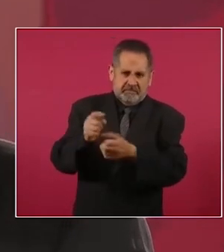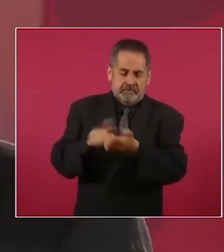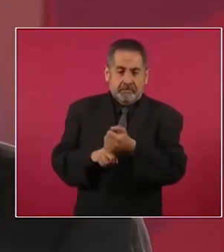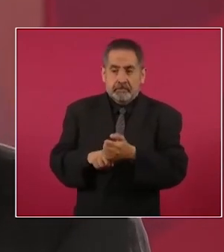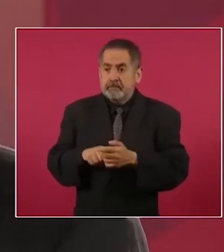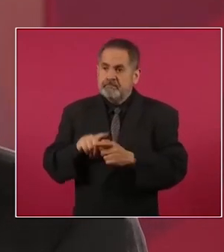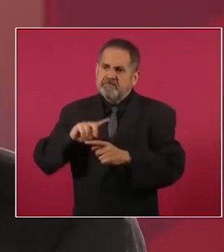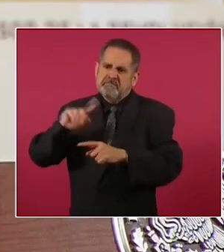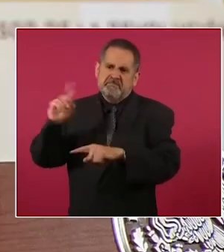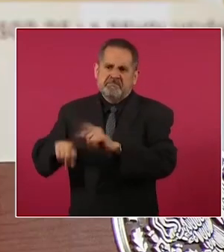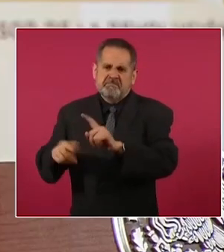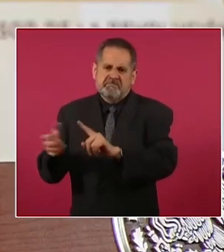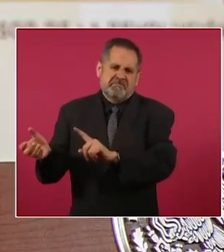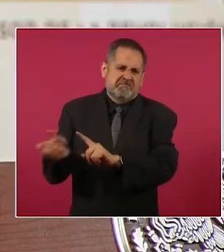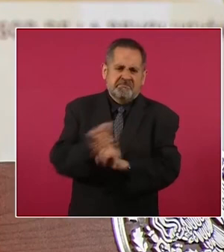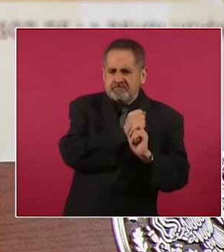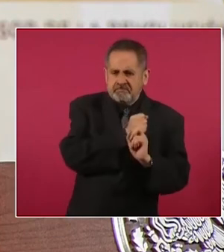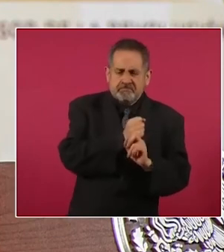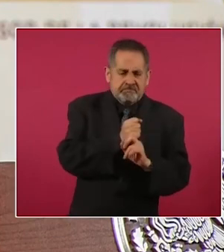secuestran